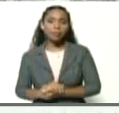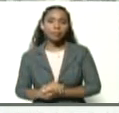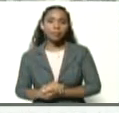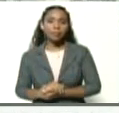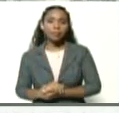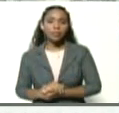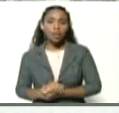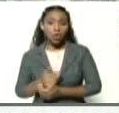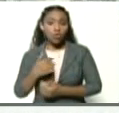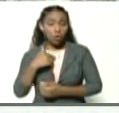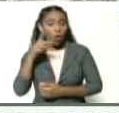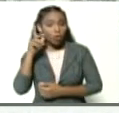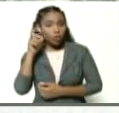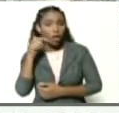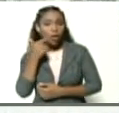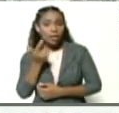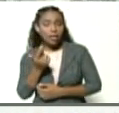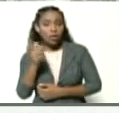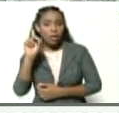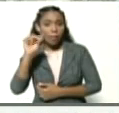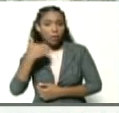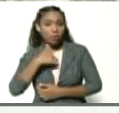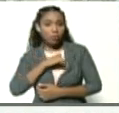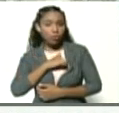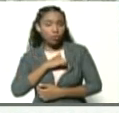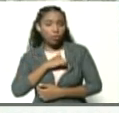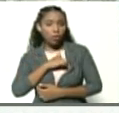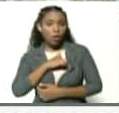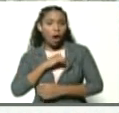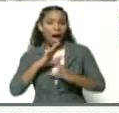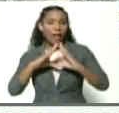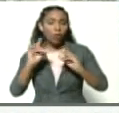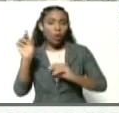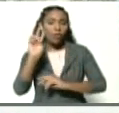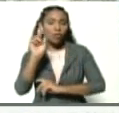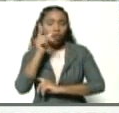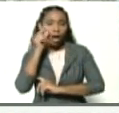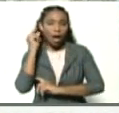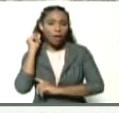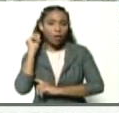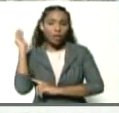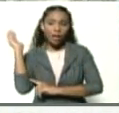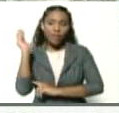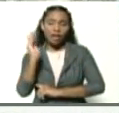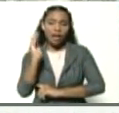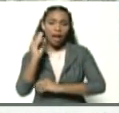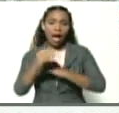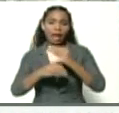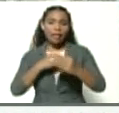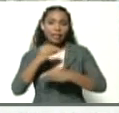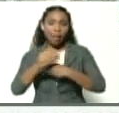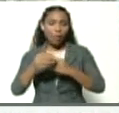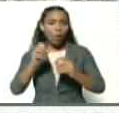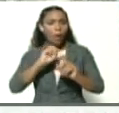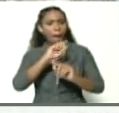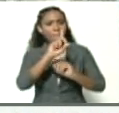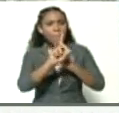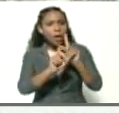Lo he escuchado decirlo, y también nosotros a todos los venezolanos y venezolanas que regresan les hacemos una encuesta, un